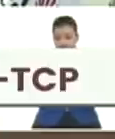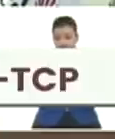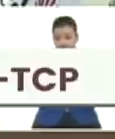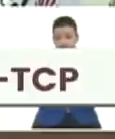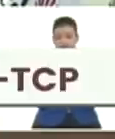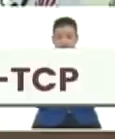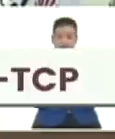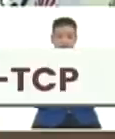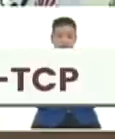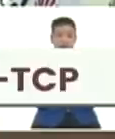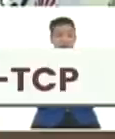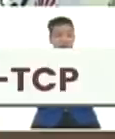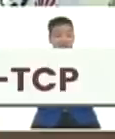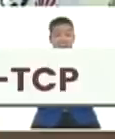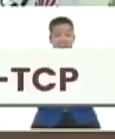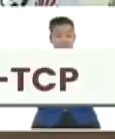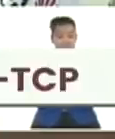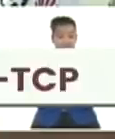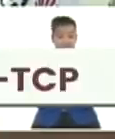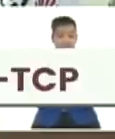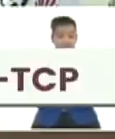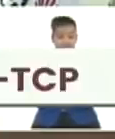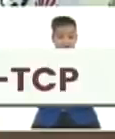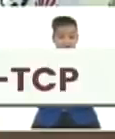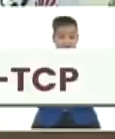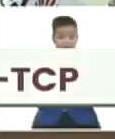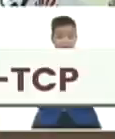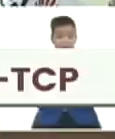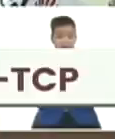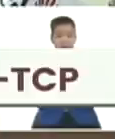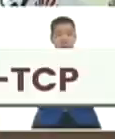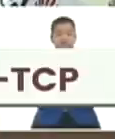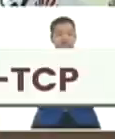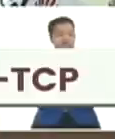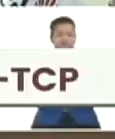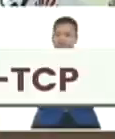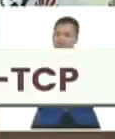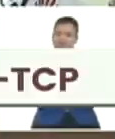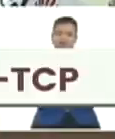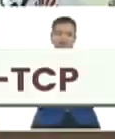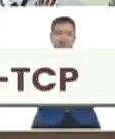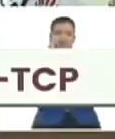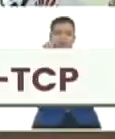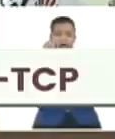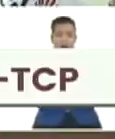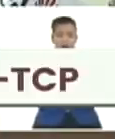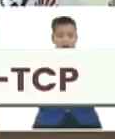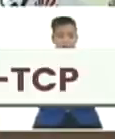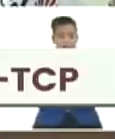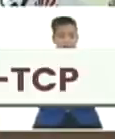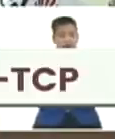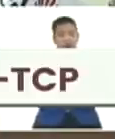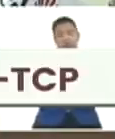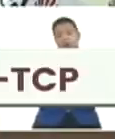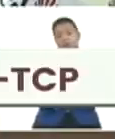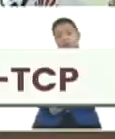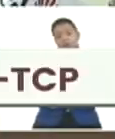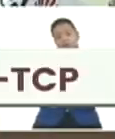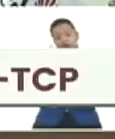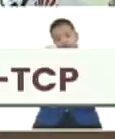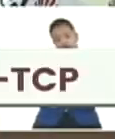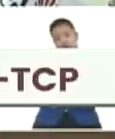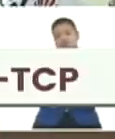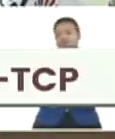Esa decisión unilateral constituye un grave retroceso histórico en las relaciones